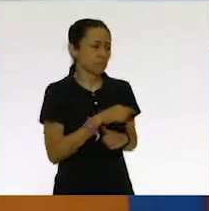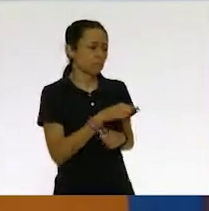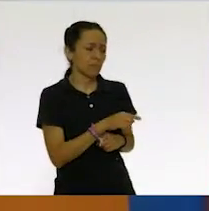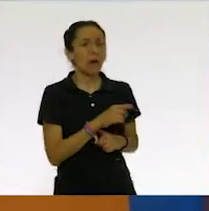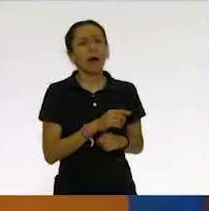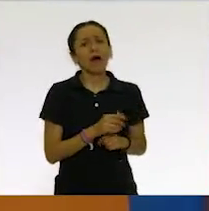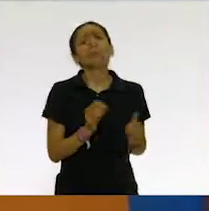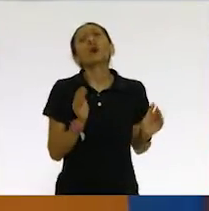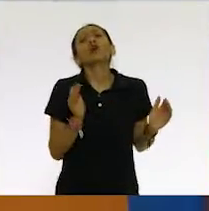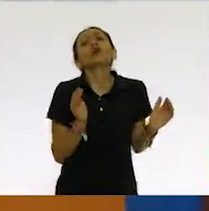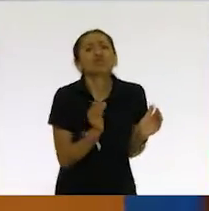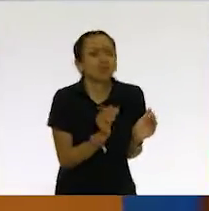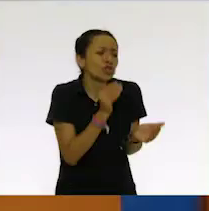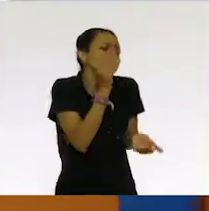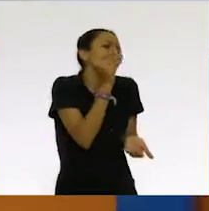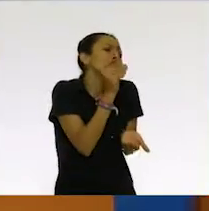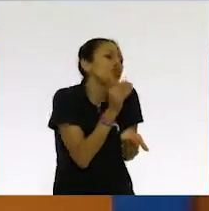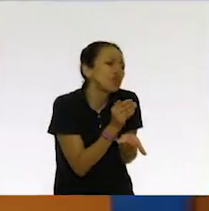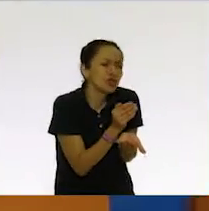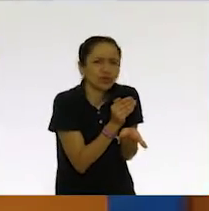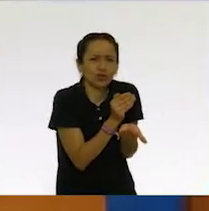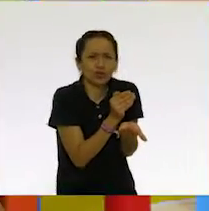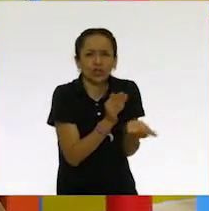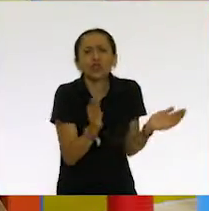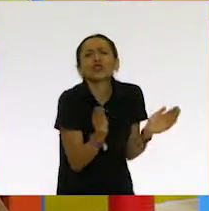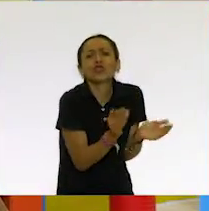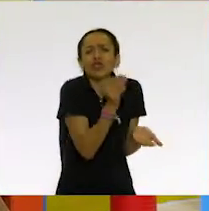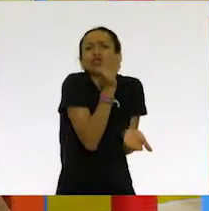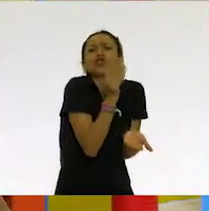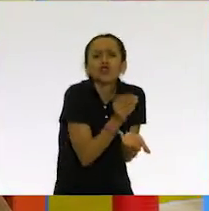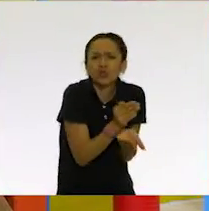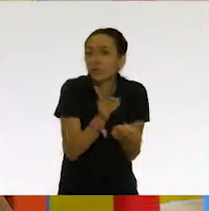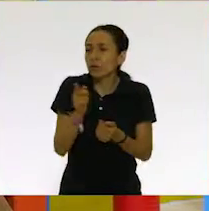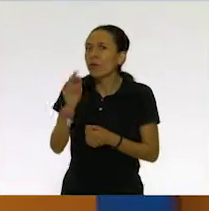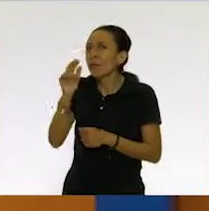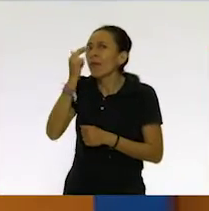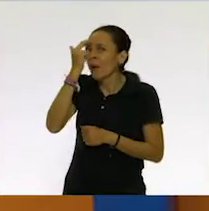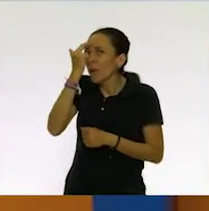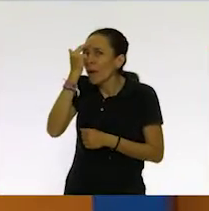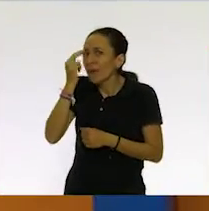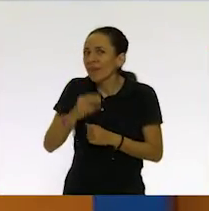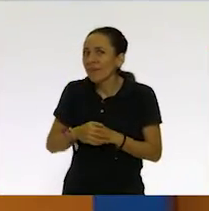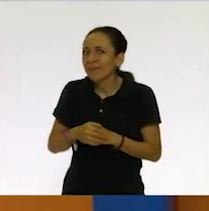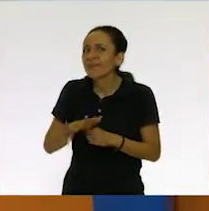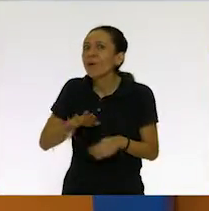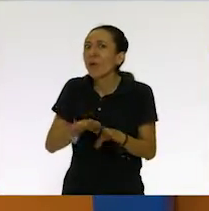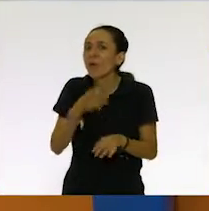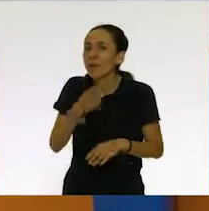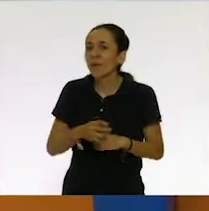criatura. Oye, ¿te acuerdas cómo hablaba la pequeña criatura? Ah. Decía, no.